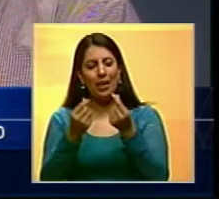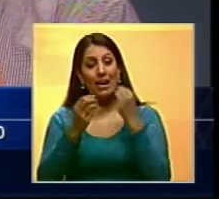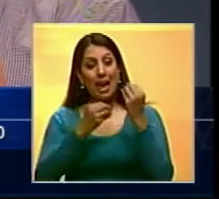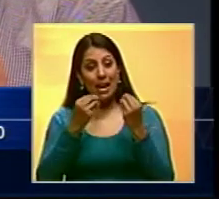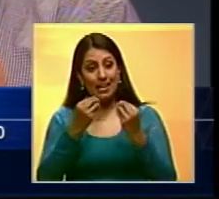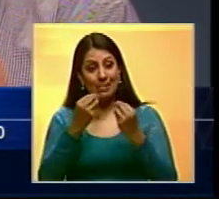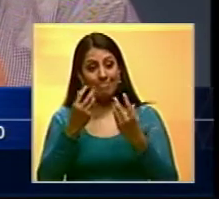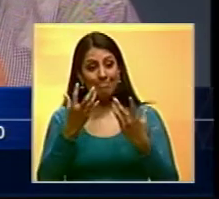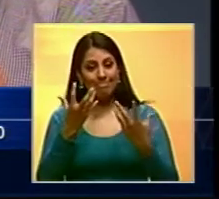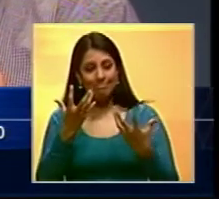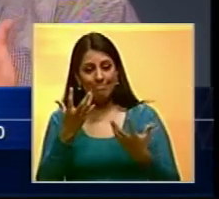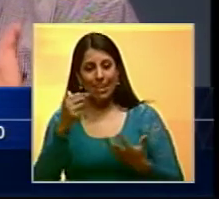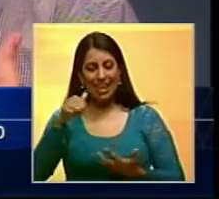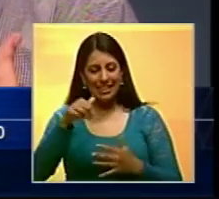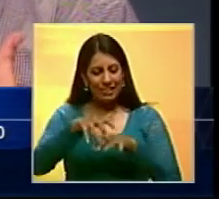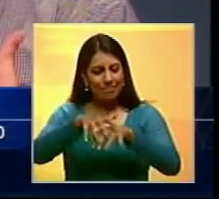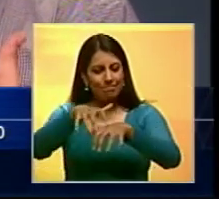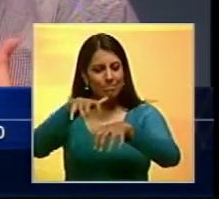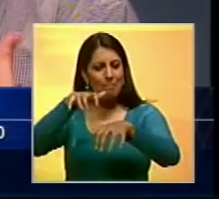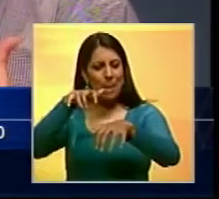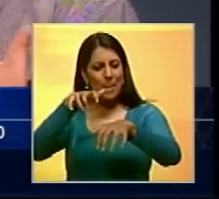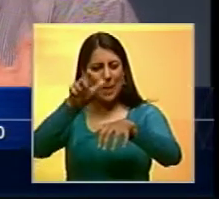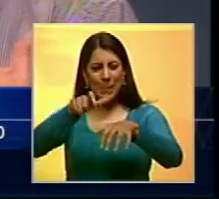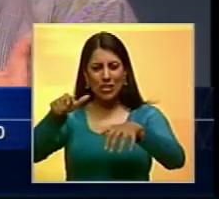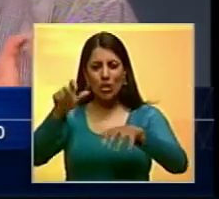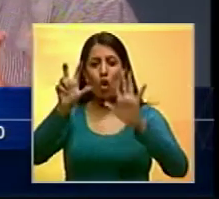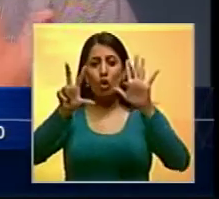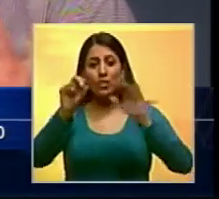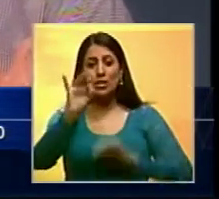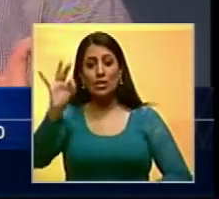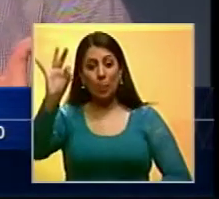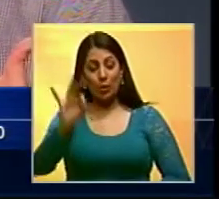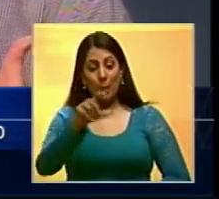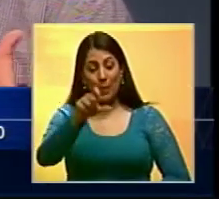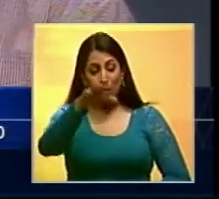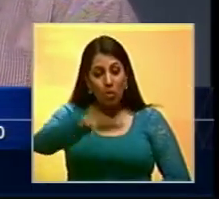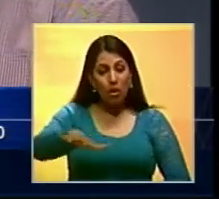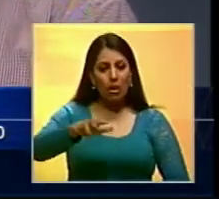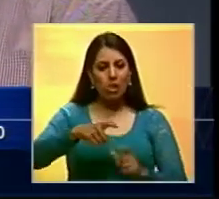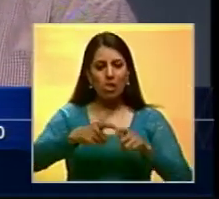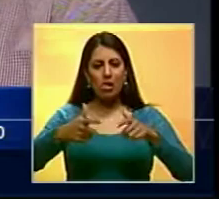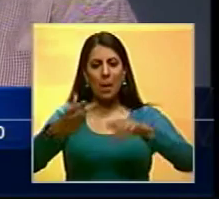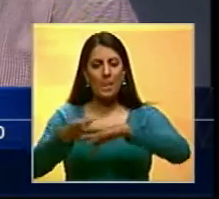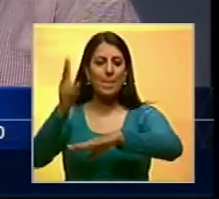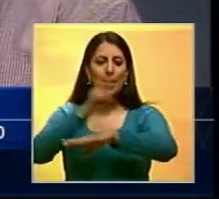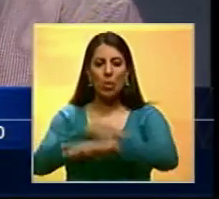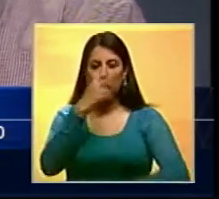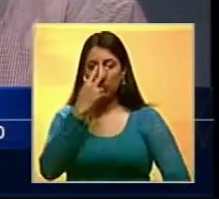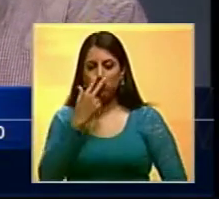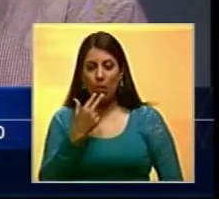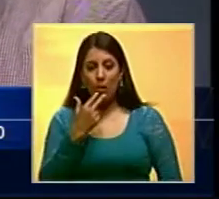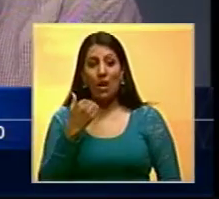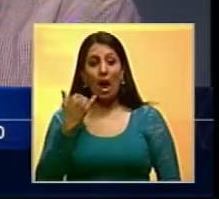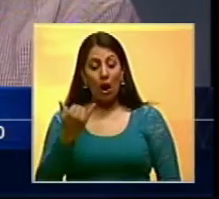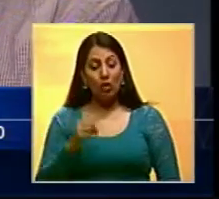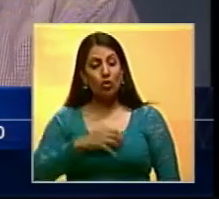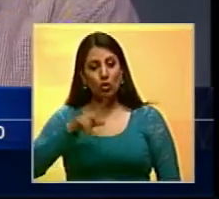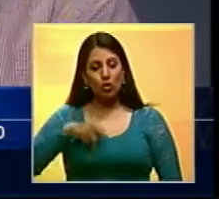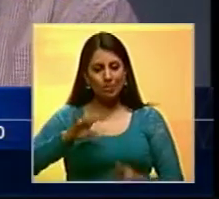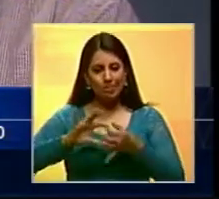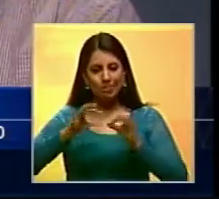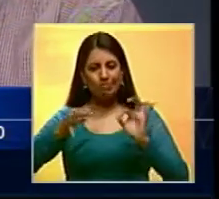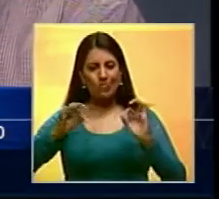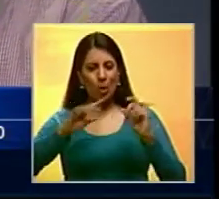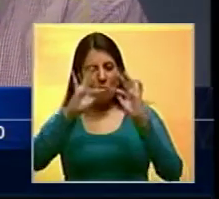que esta mayoría, que hoy es del 80%, lo que hace es crecer. La realidad es que tenemos que articular